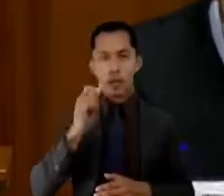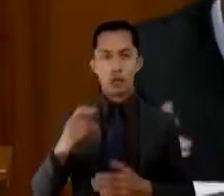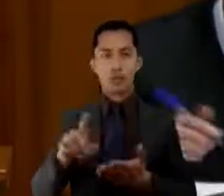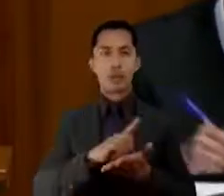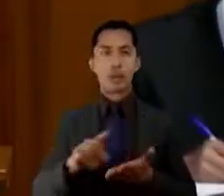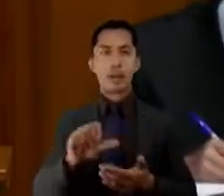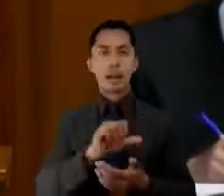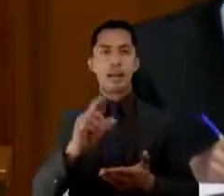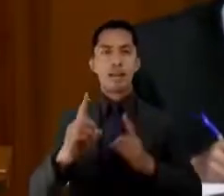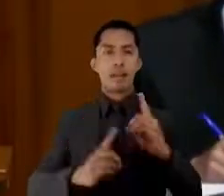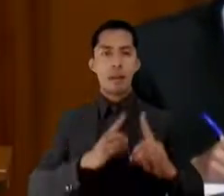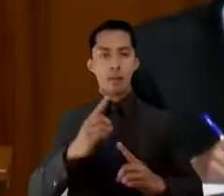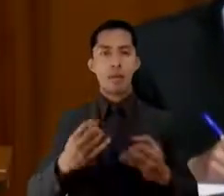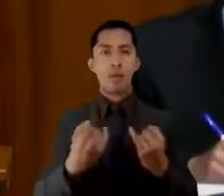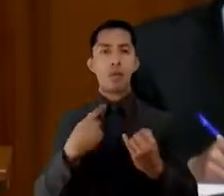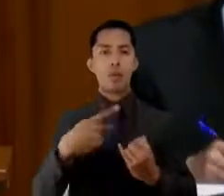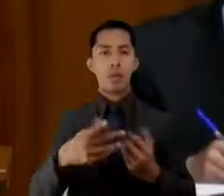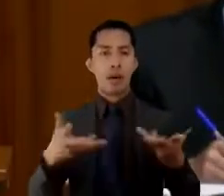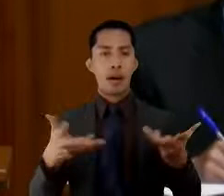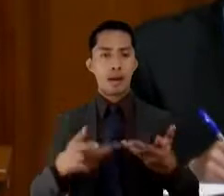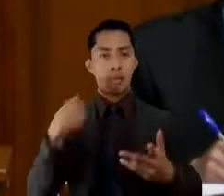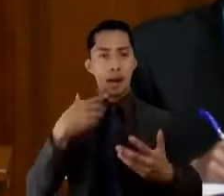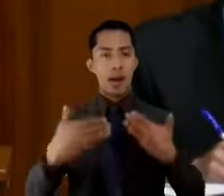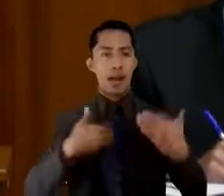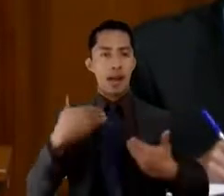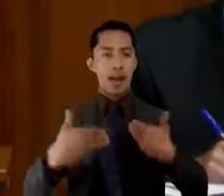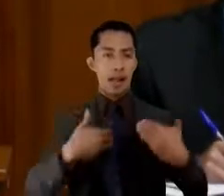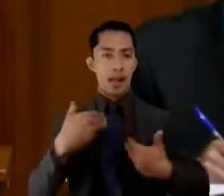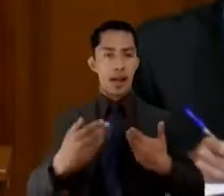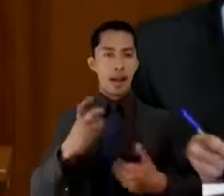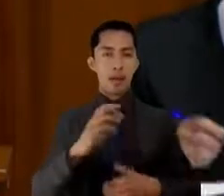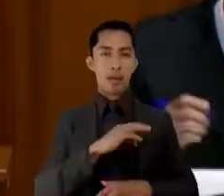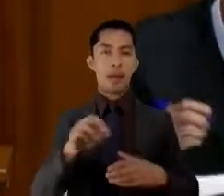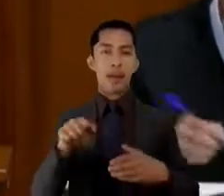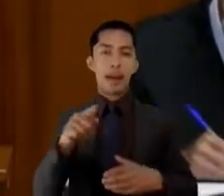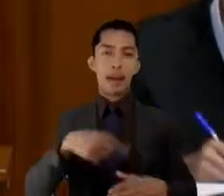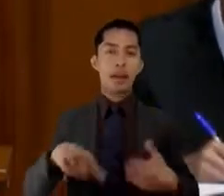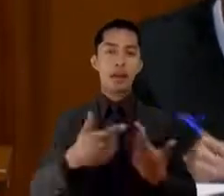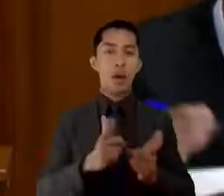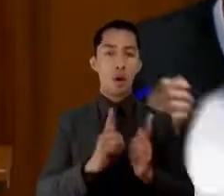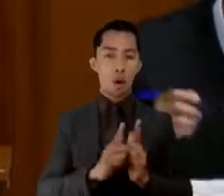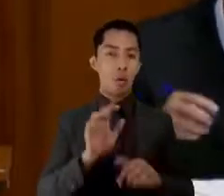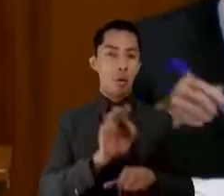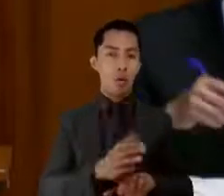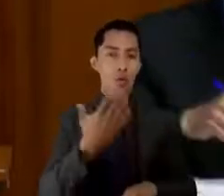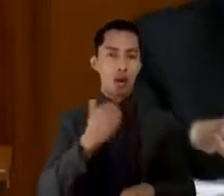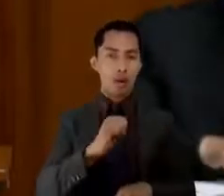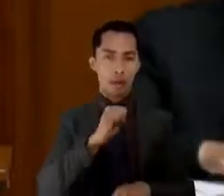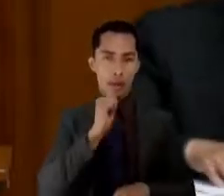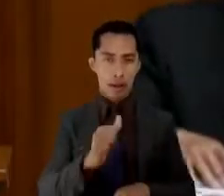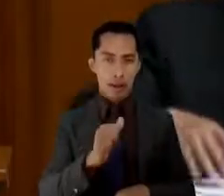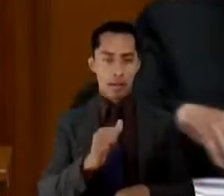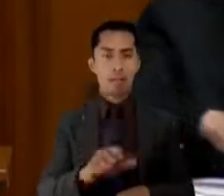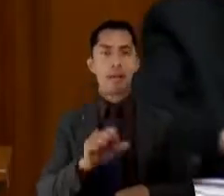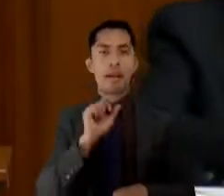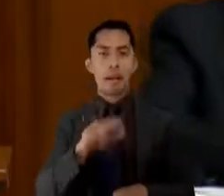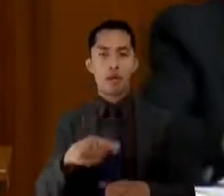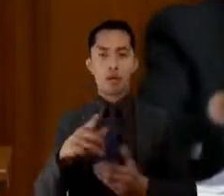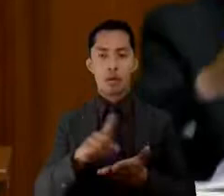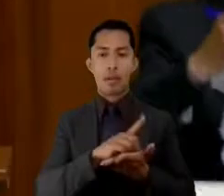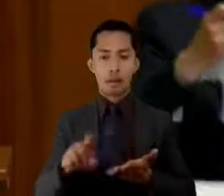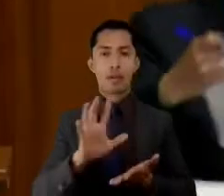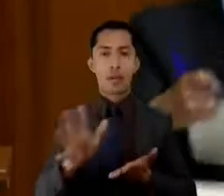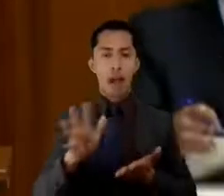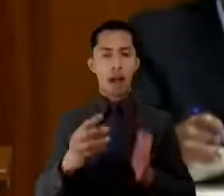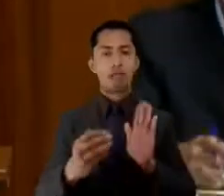al deporte y a las actividades recreativas para estos grupos vulnerables. Además, este derecho ha sido